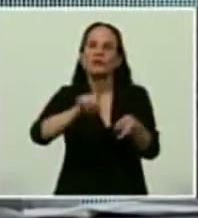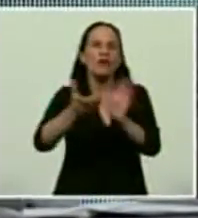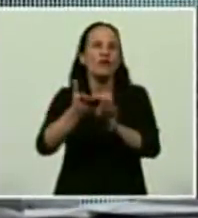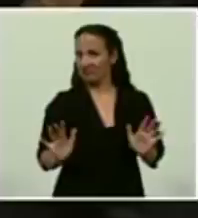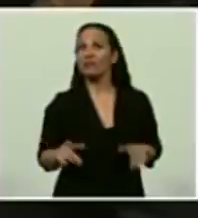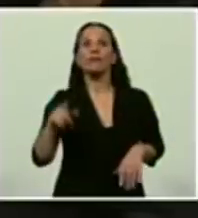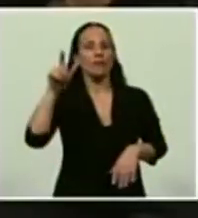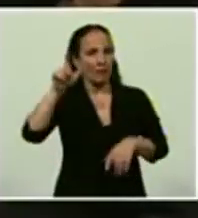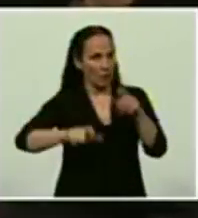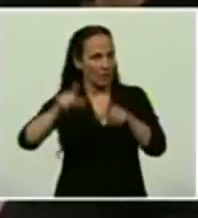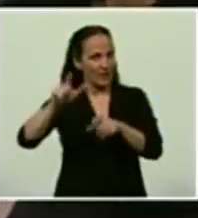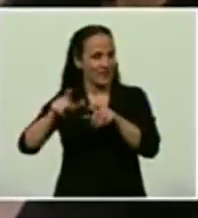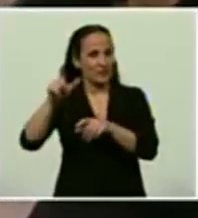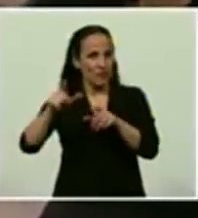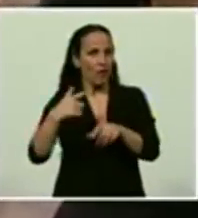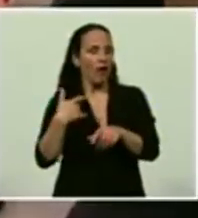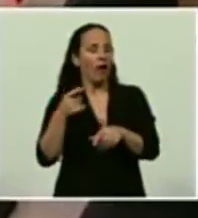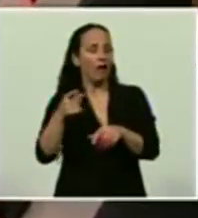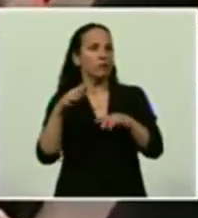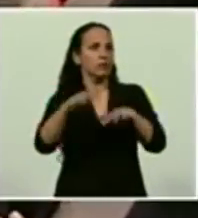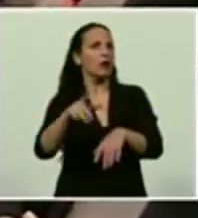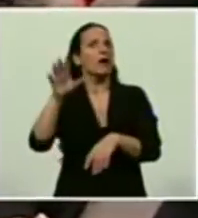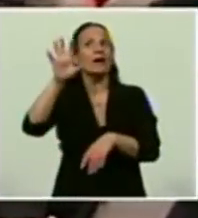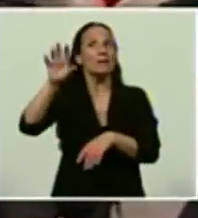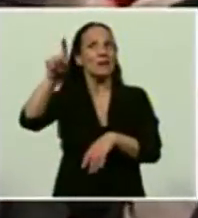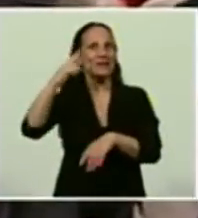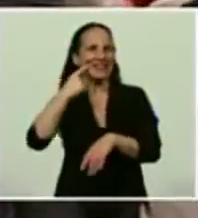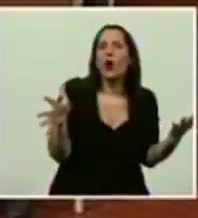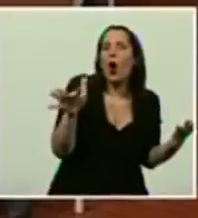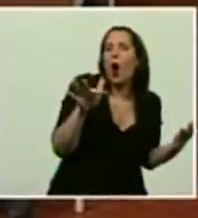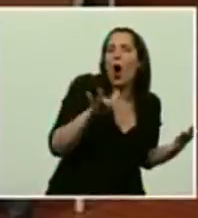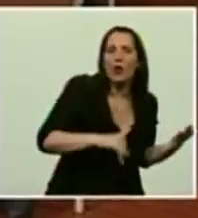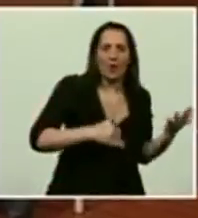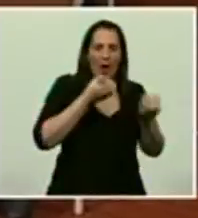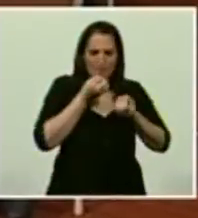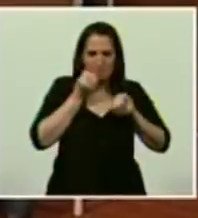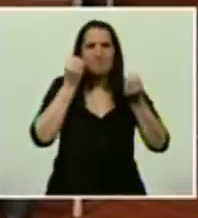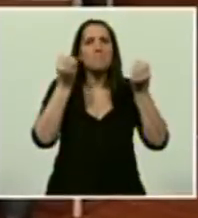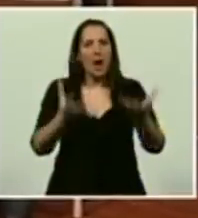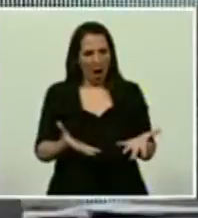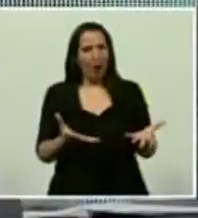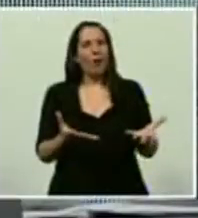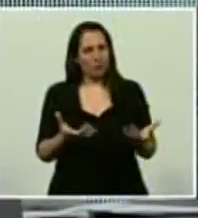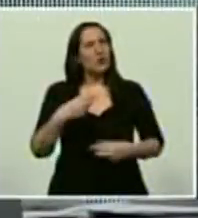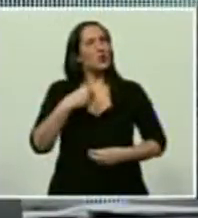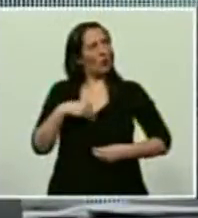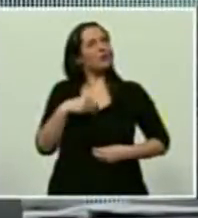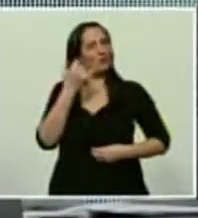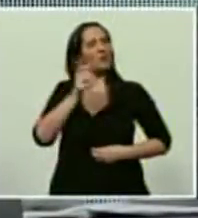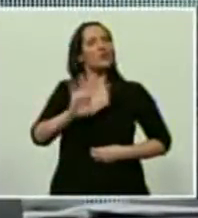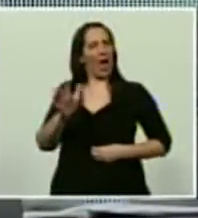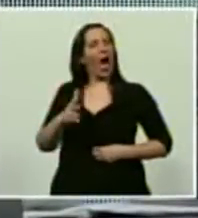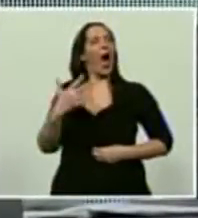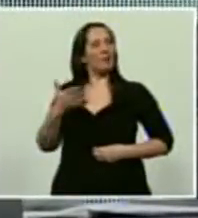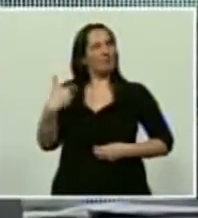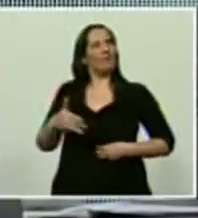Néstor era gobernador. Yo siento que hemos empezado ese camino que, como me